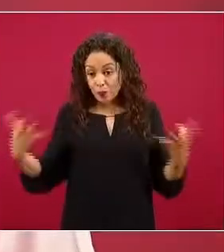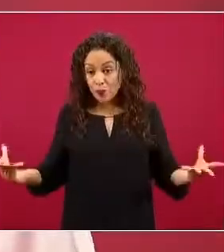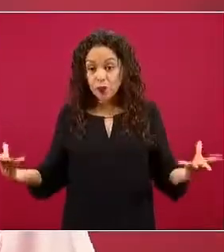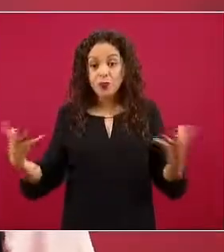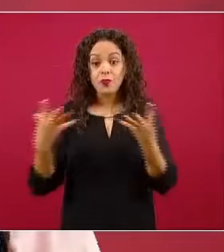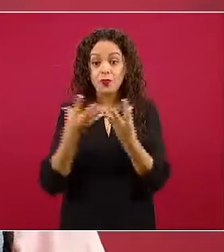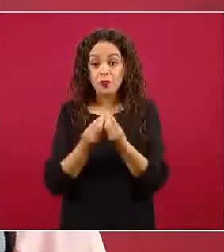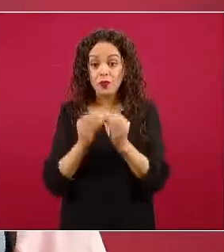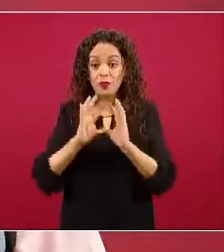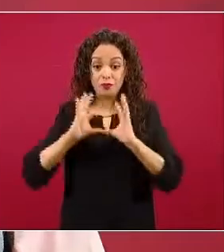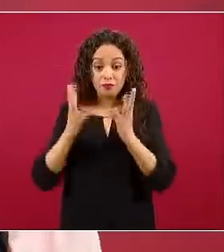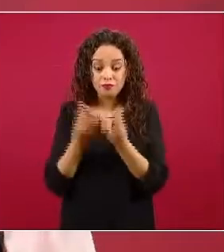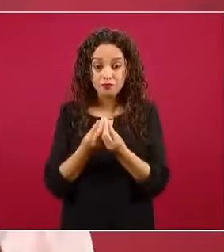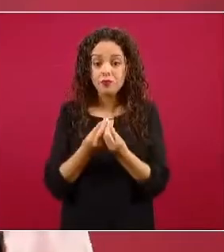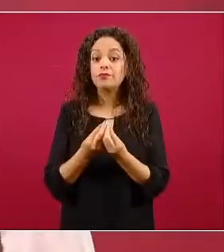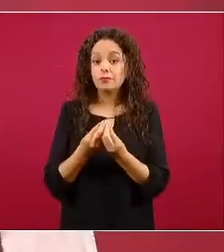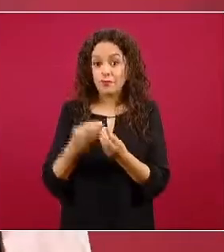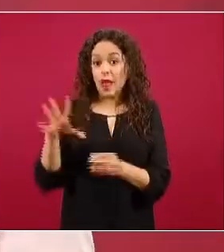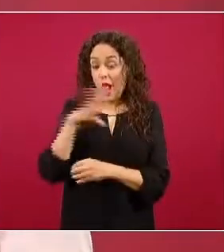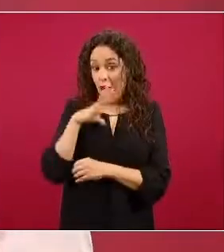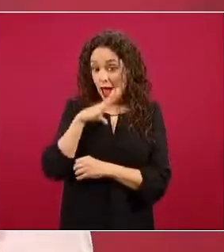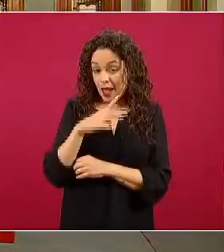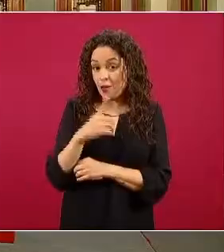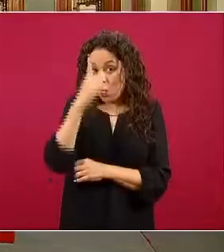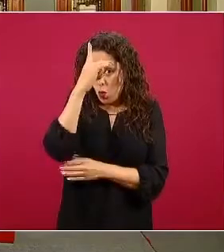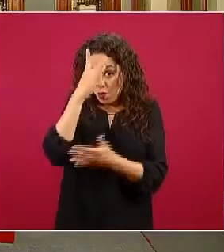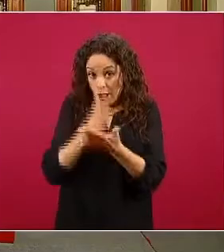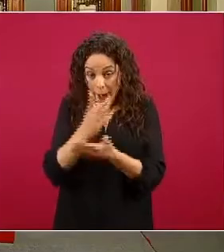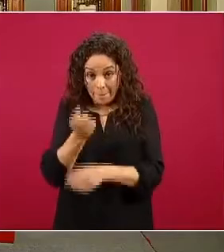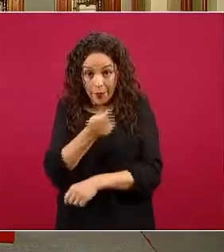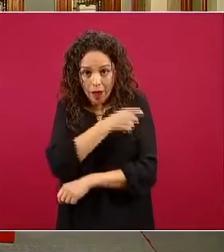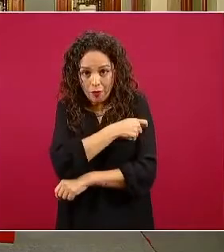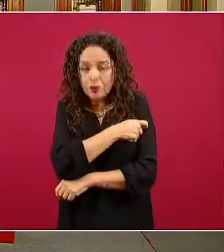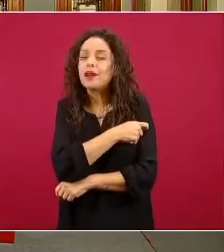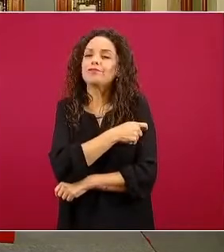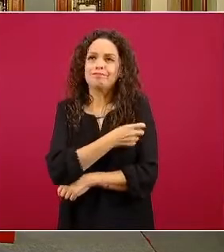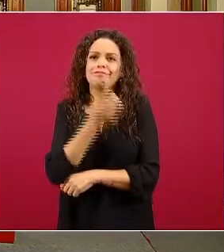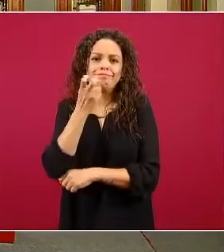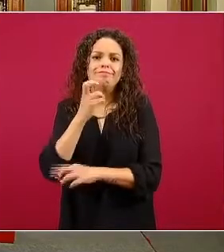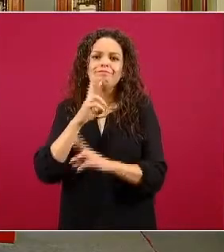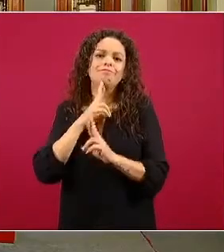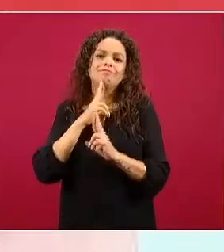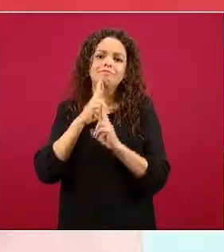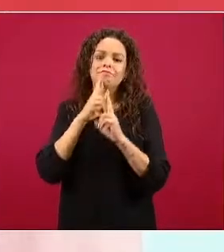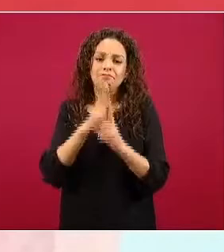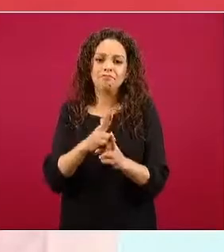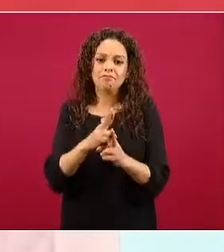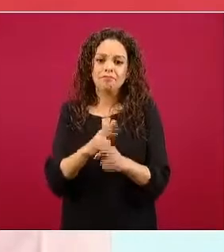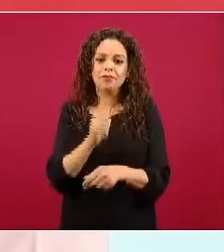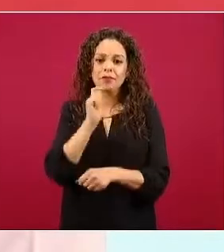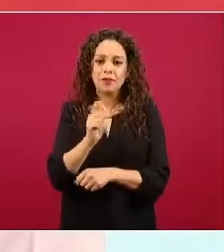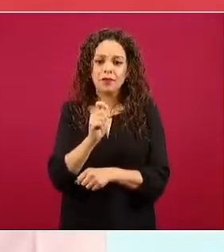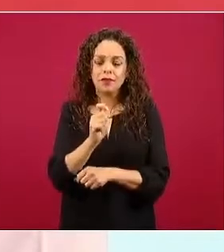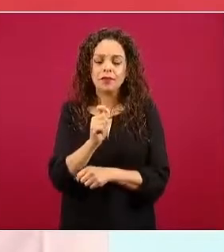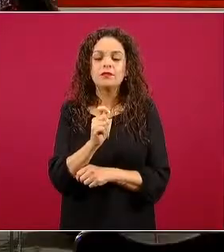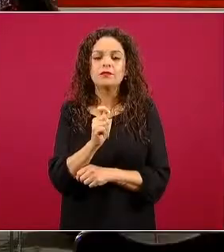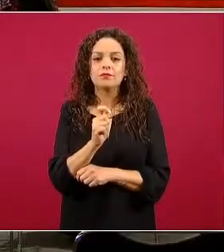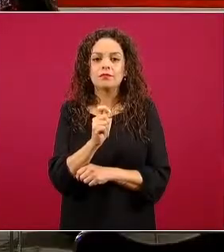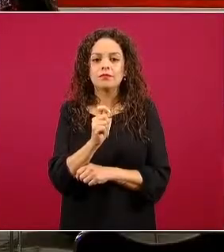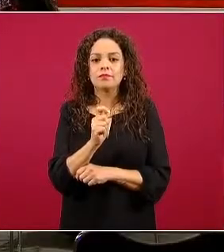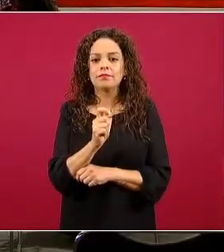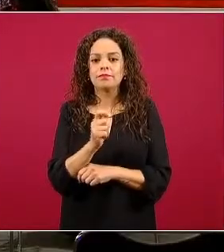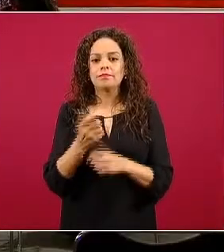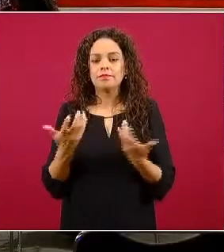conjunta y tenemos una vacuna, entonces vamos a tener un resultado de diferentes